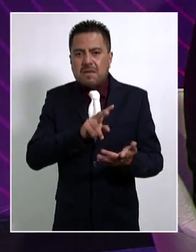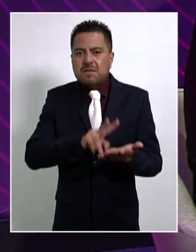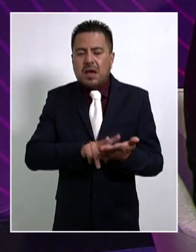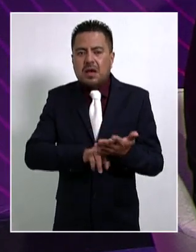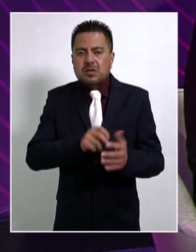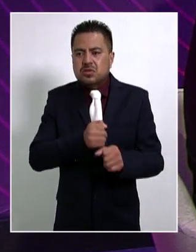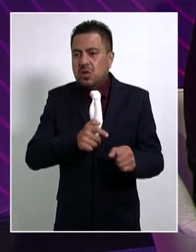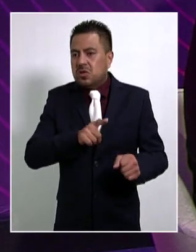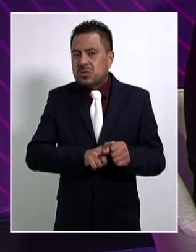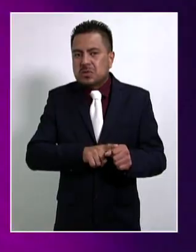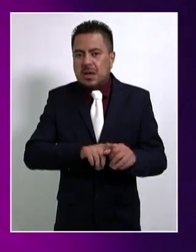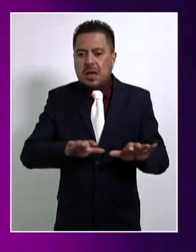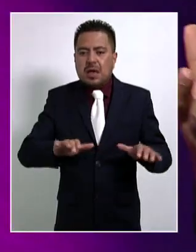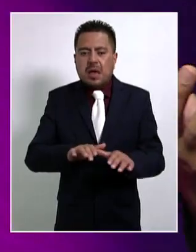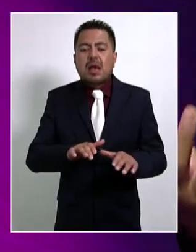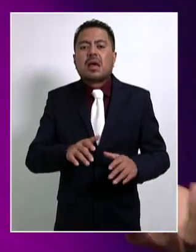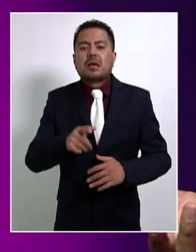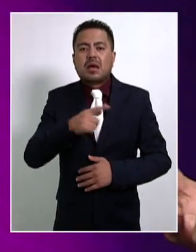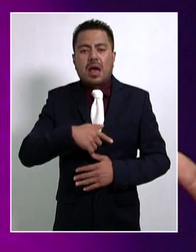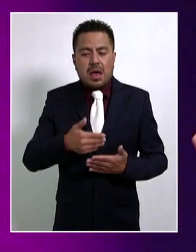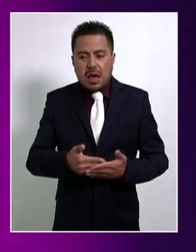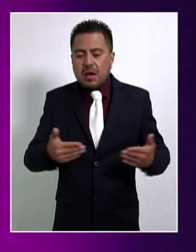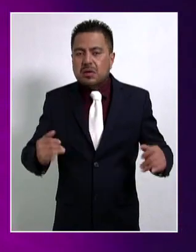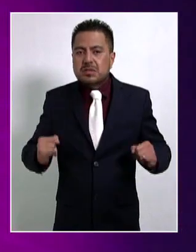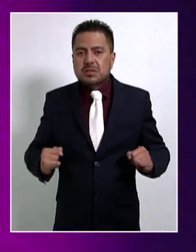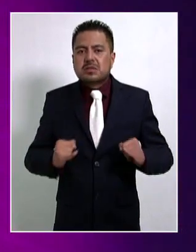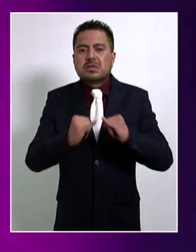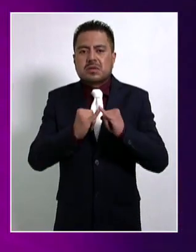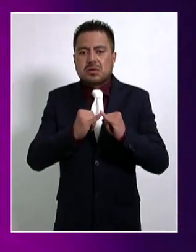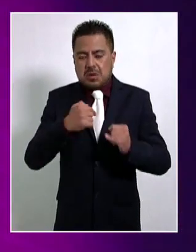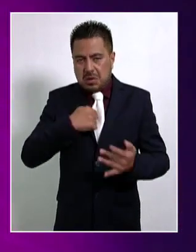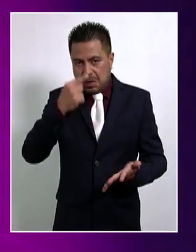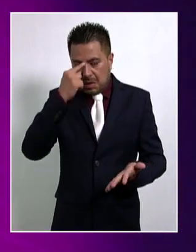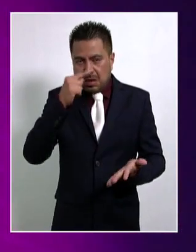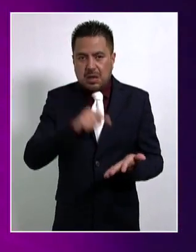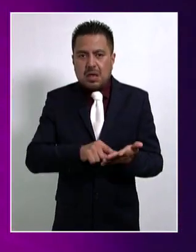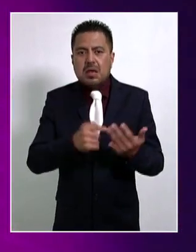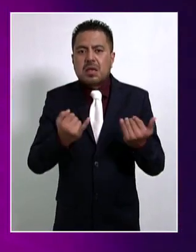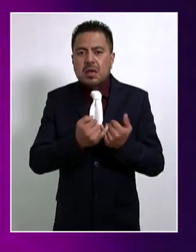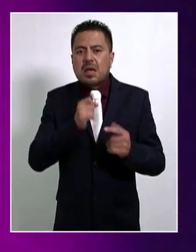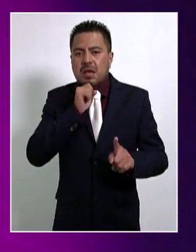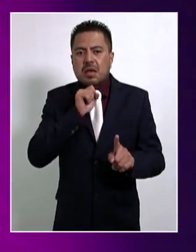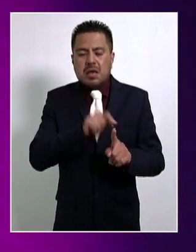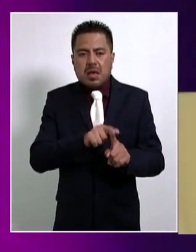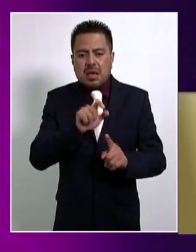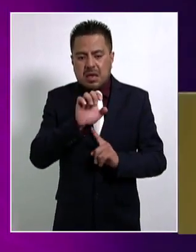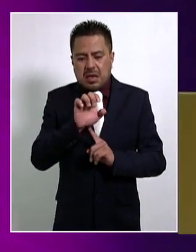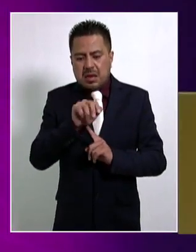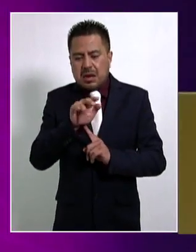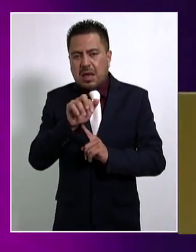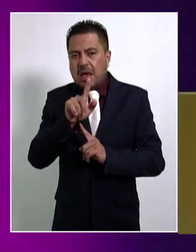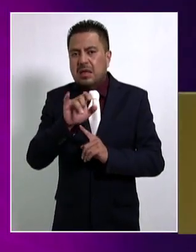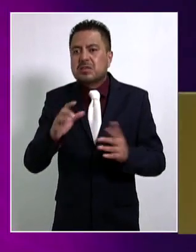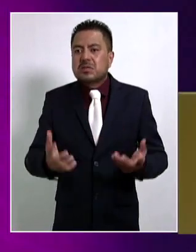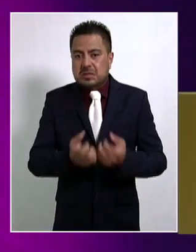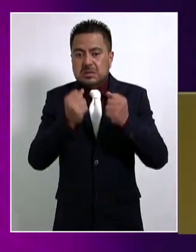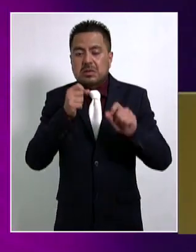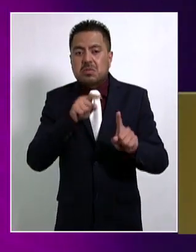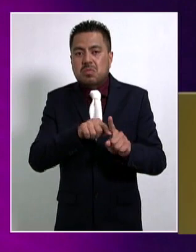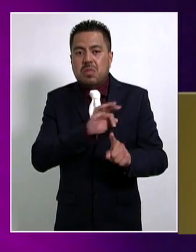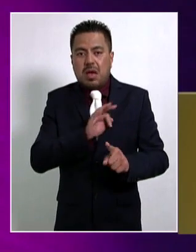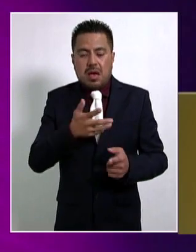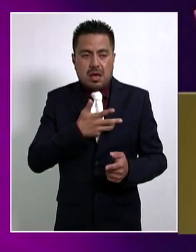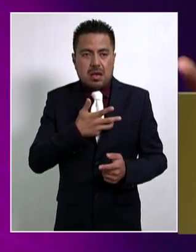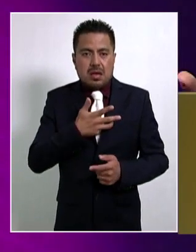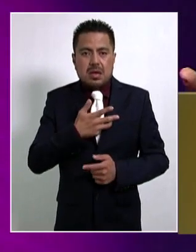validado socialmente. Ahora, las instituciones, creo que también algo que rescata la ENADIS es que,